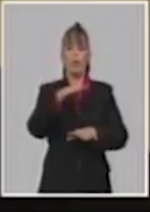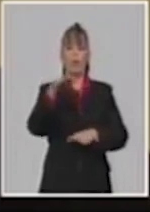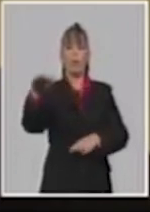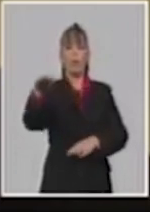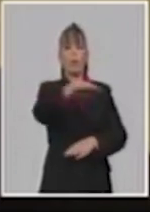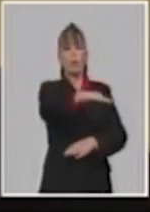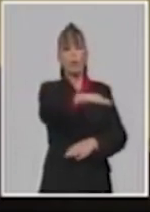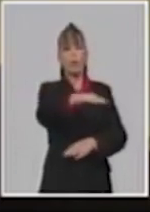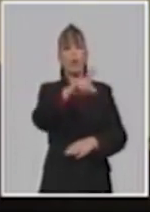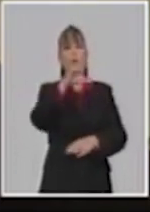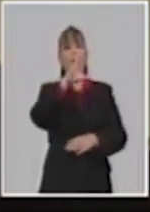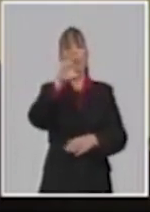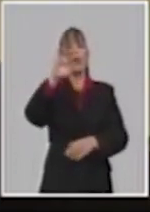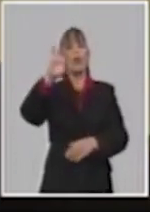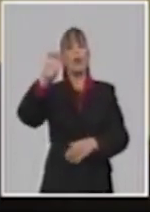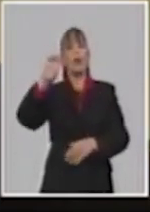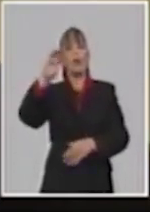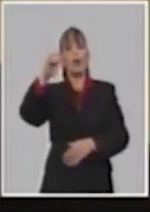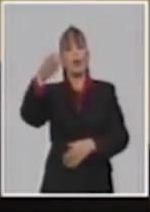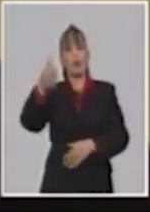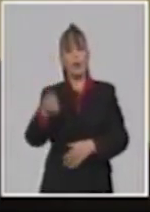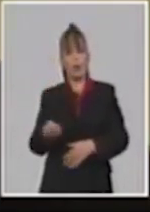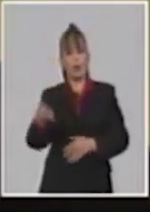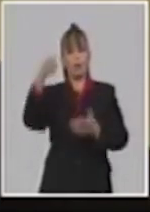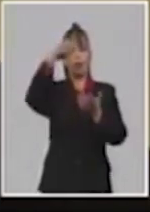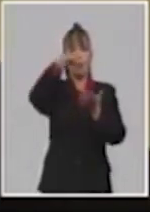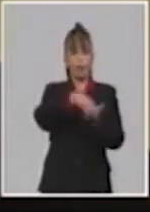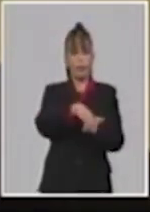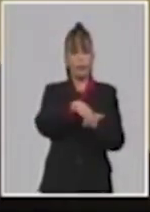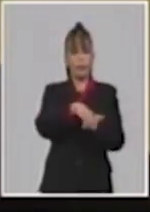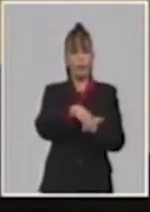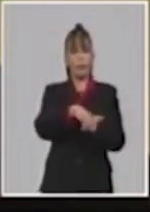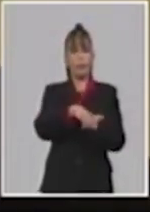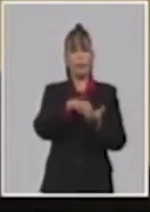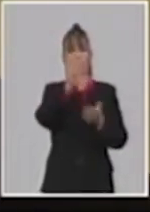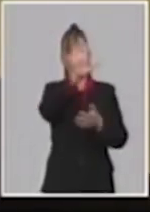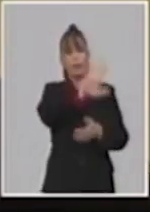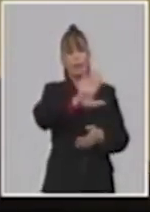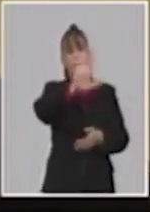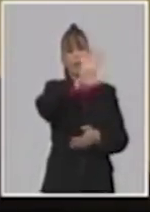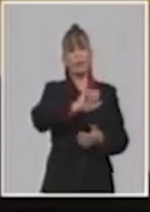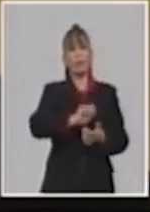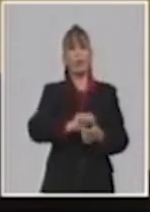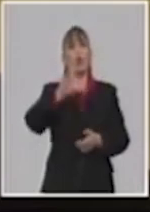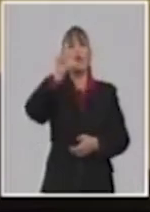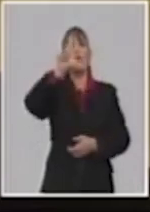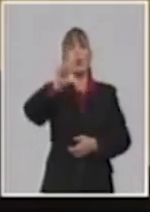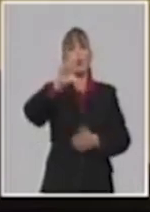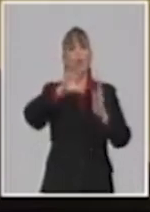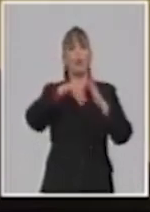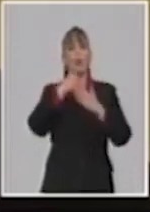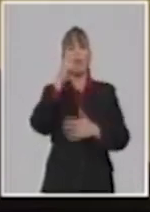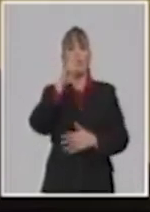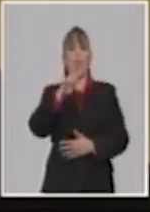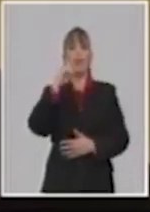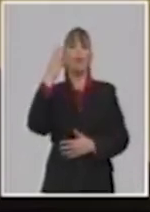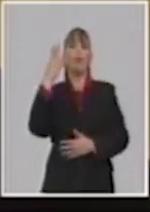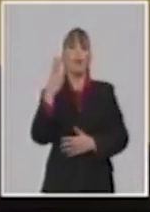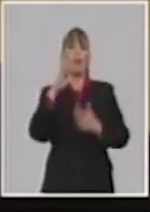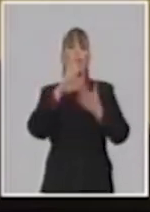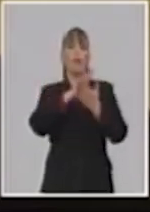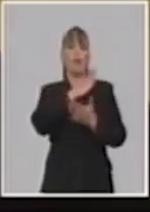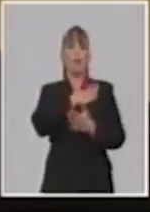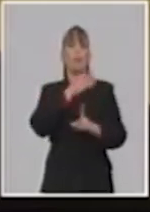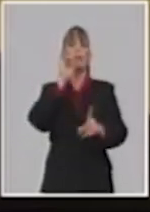Crema, ciudad ubicada en la provincia de Cremona, en la región de Lombardía. El lunes 23 de marzo comenzamos a organizar